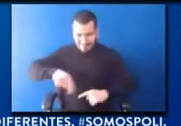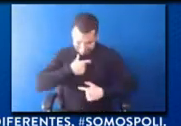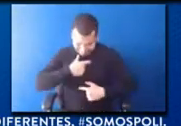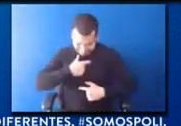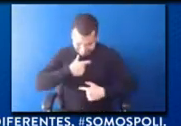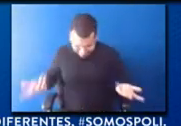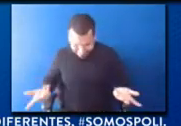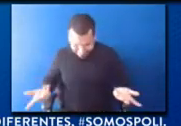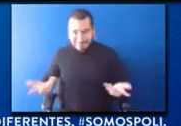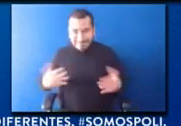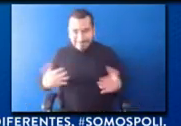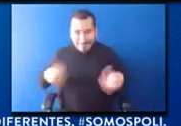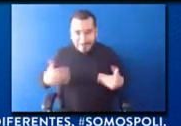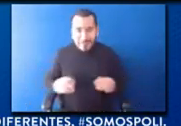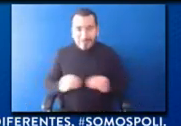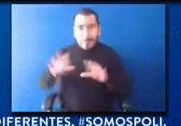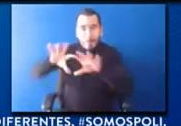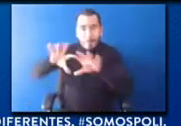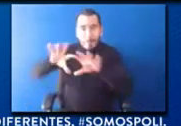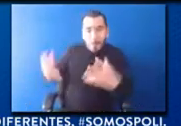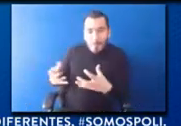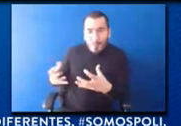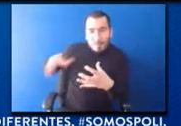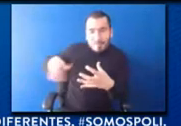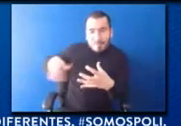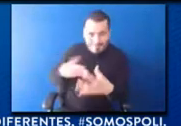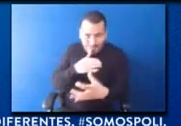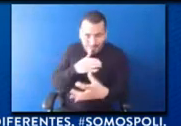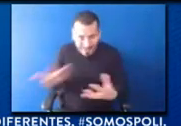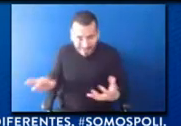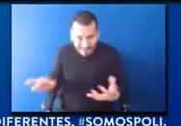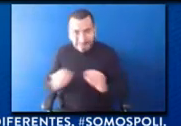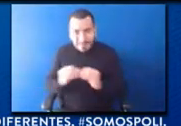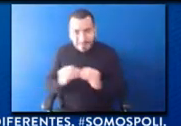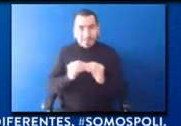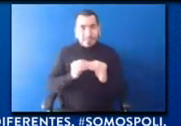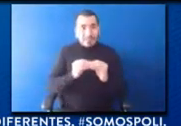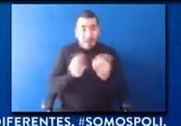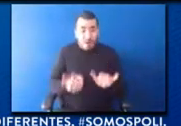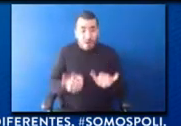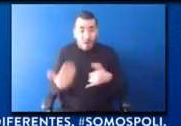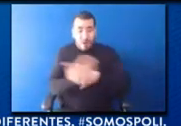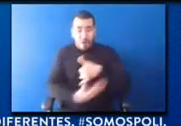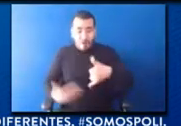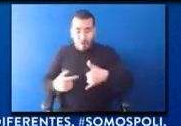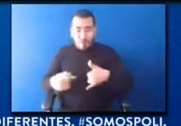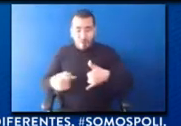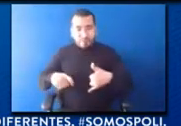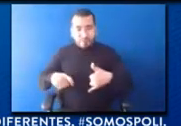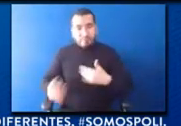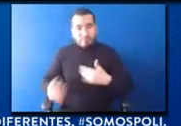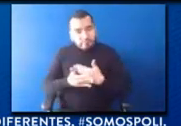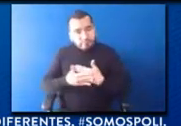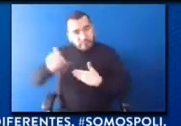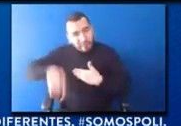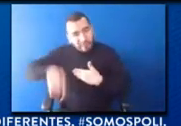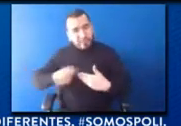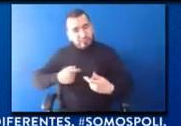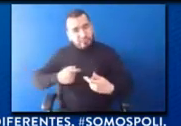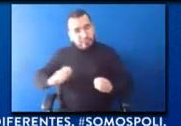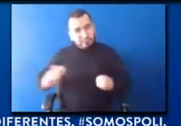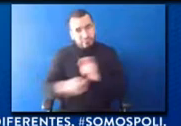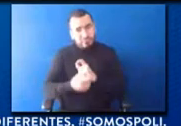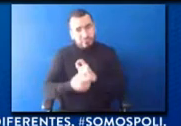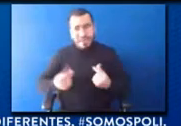el caso de lo que está viviendo el mundo y claramente hoy el país está demandando cambios muy rápidos y muy efectivos para generar un